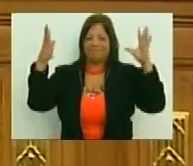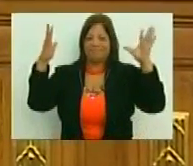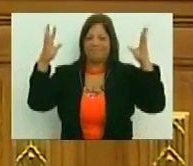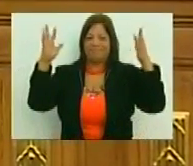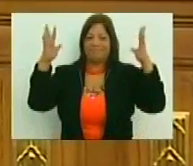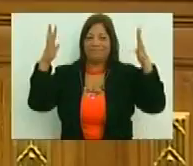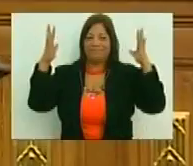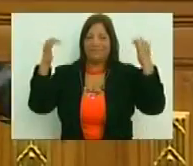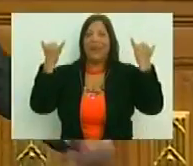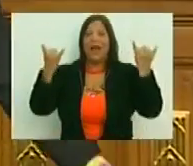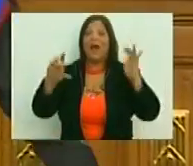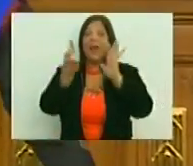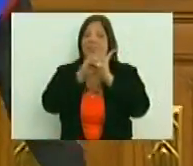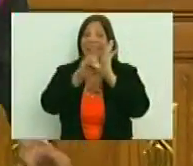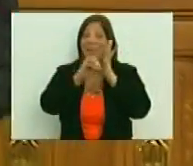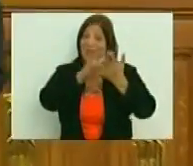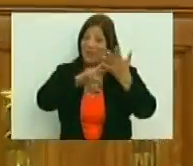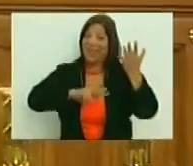¡Viva! El decreto.